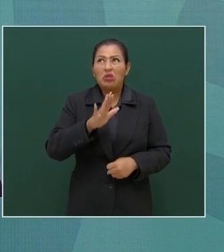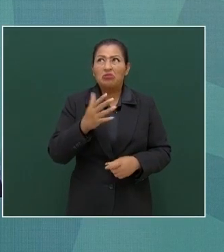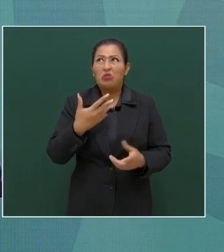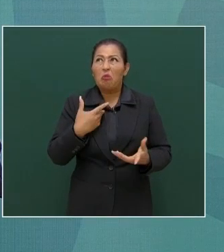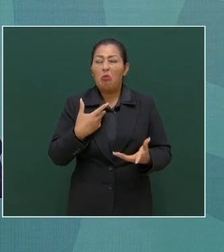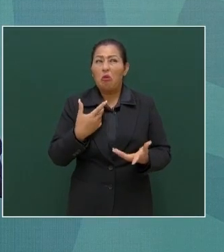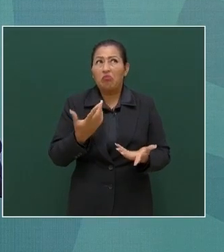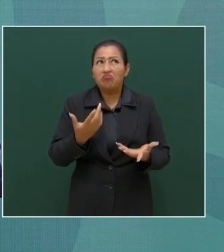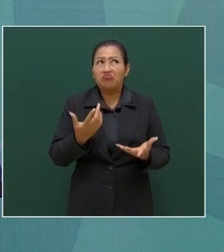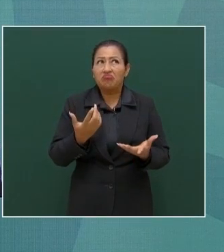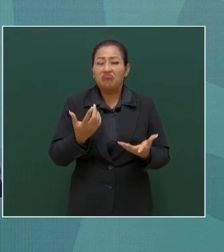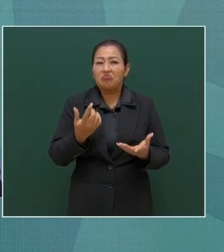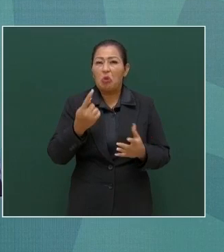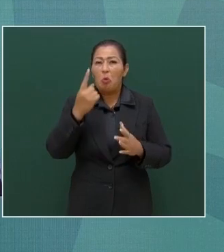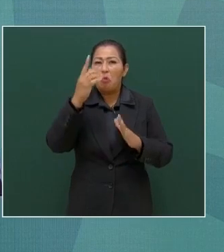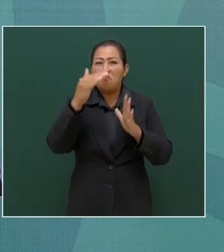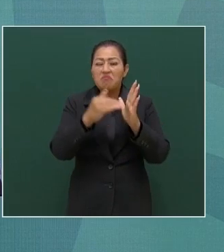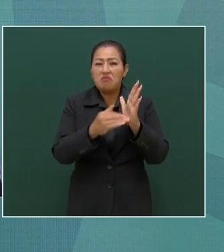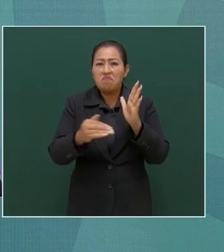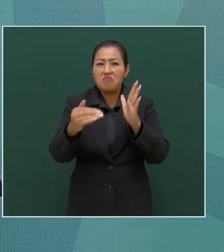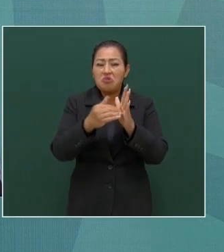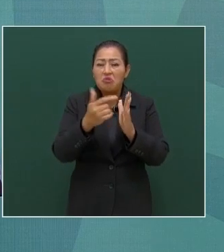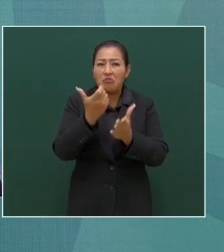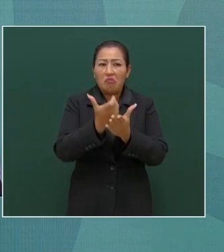Nos cuesta 1,000,000,000 de pesos